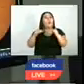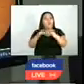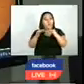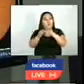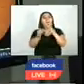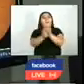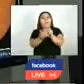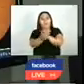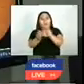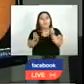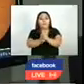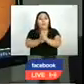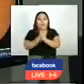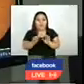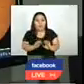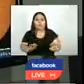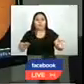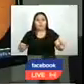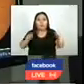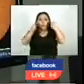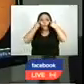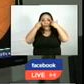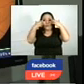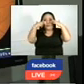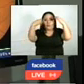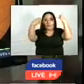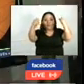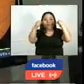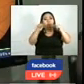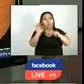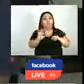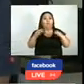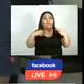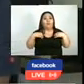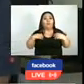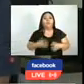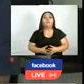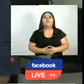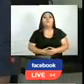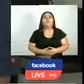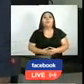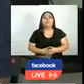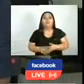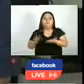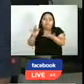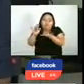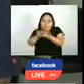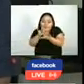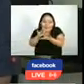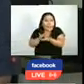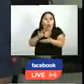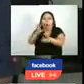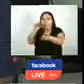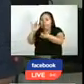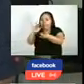de complicaciones en la salud de los infantes que pueden afectar su calidad de vida. El brillo en cualquier